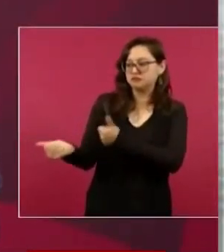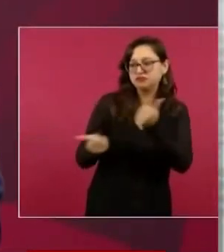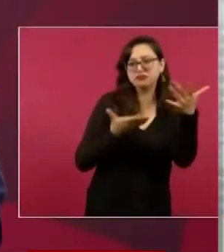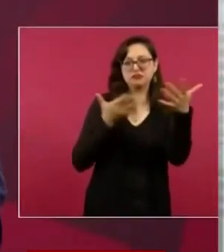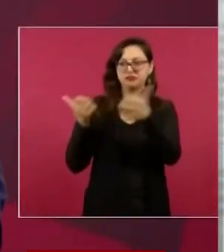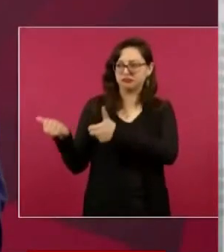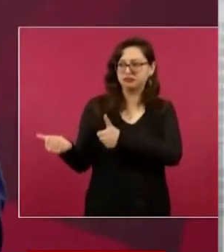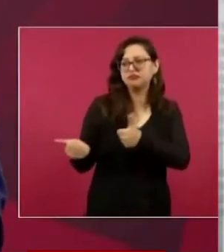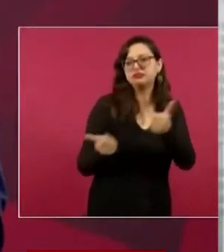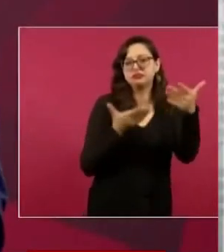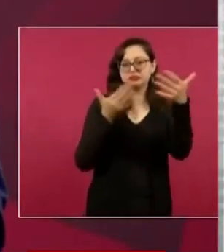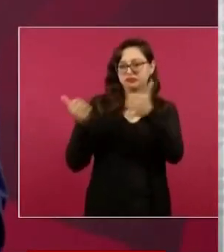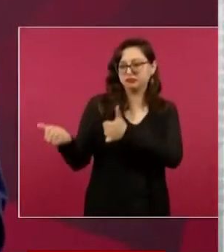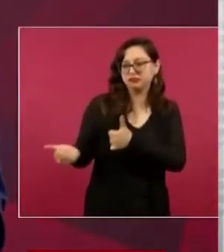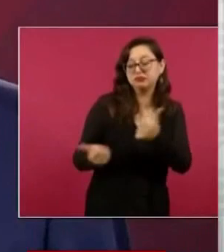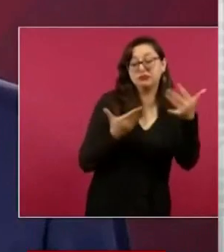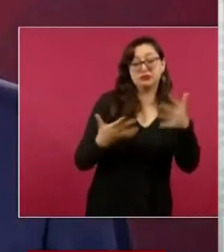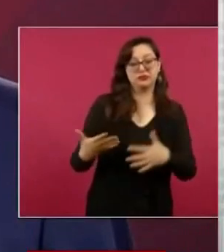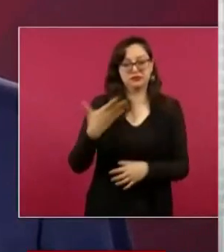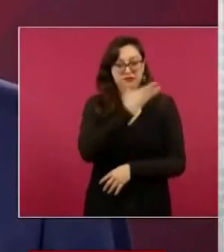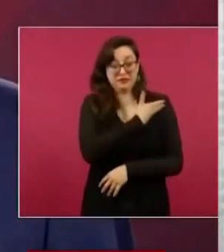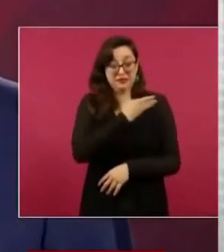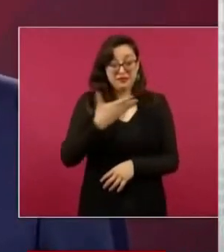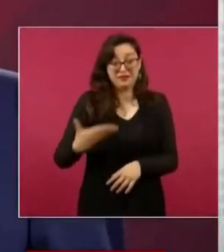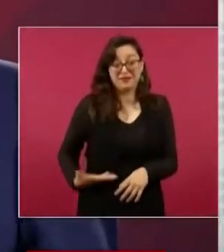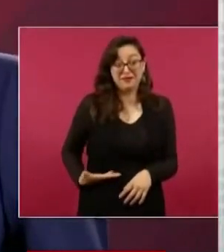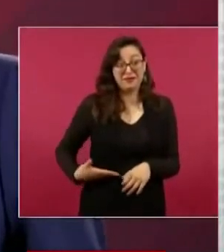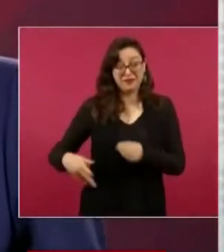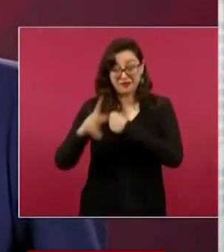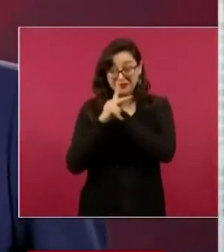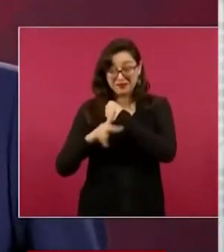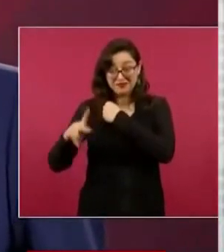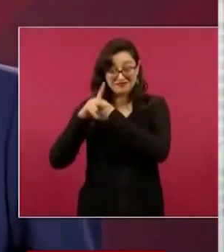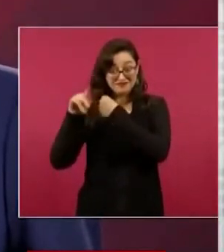escuchar razones y prefiere vivir en paralela